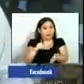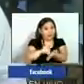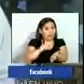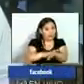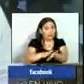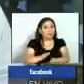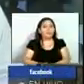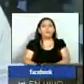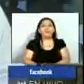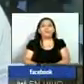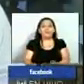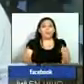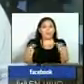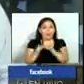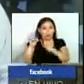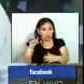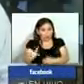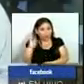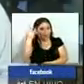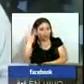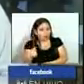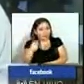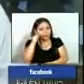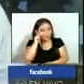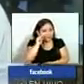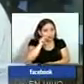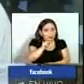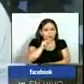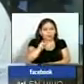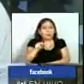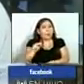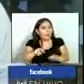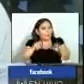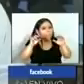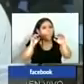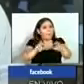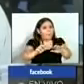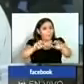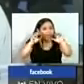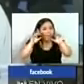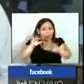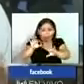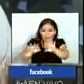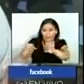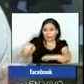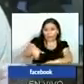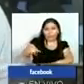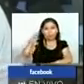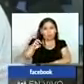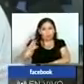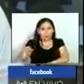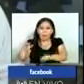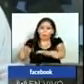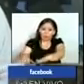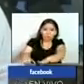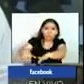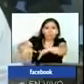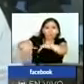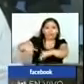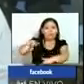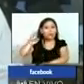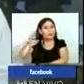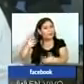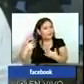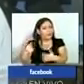Que en la jornada De hoy Se han visto Fuertes lluvias En el oriente De nuestro territorio Con inundaciones Que también Han